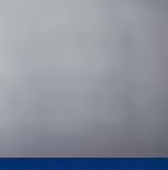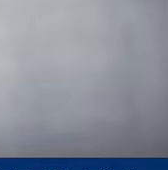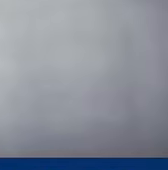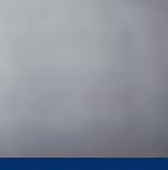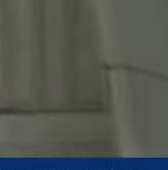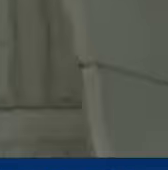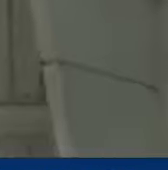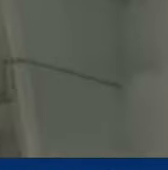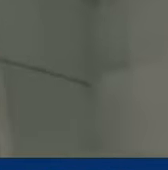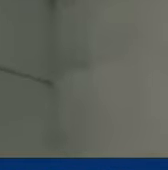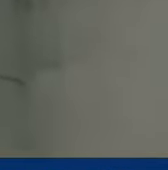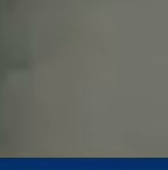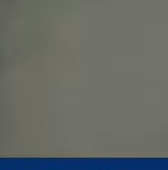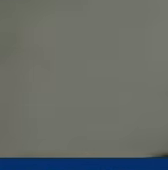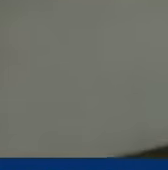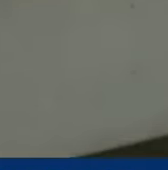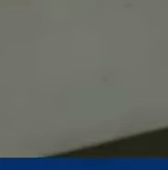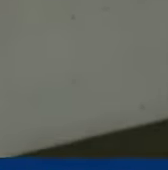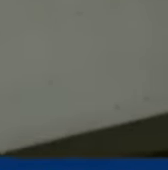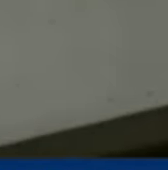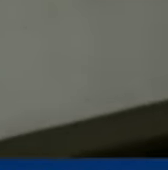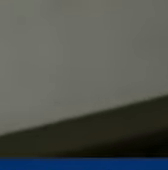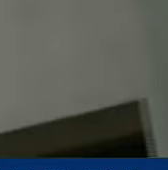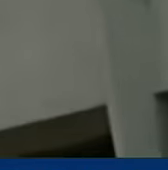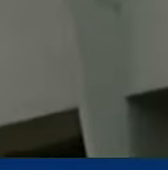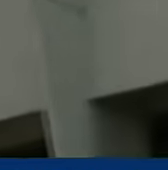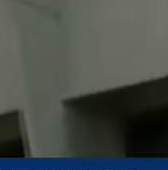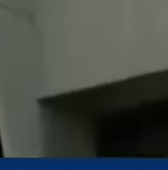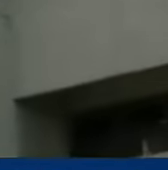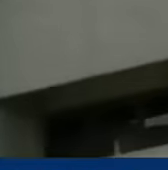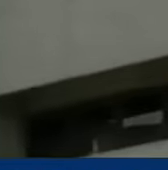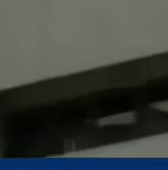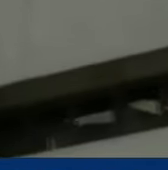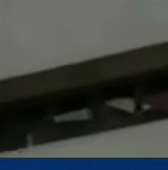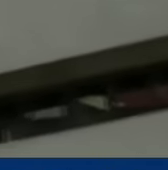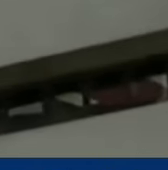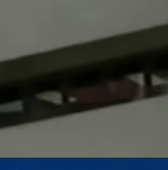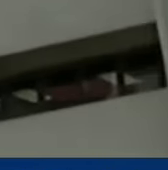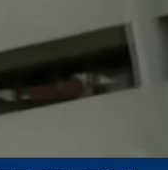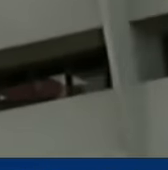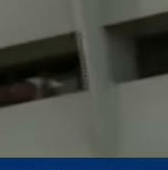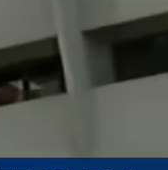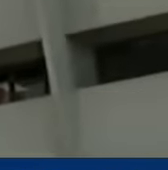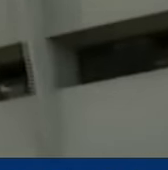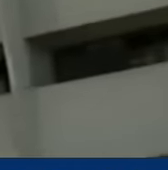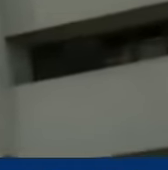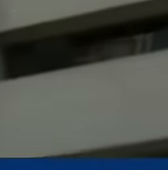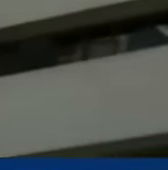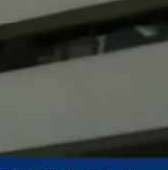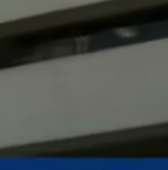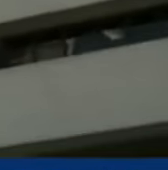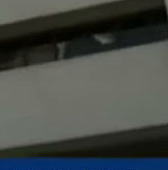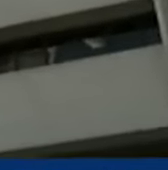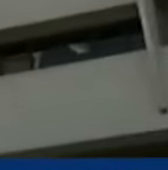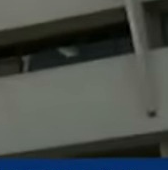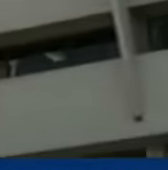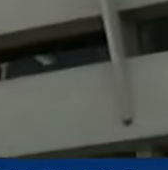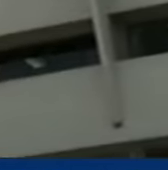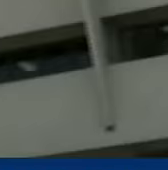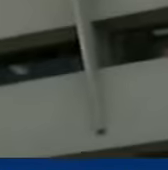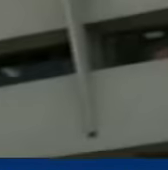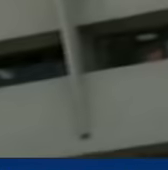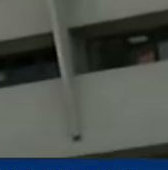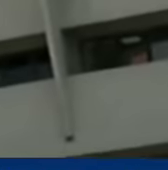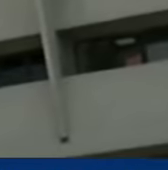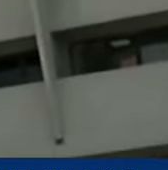país, como lo es justamente este mecanismo que ha sido introducido por el jefe de Estado venezolano, Nicolás Maduro